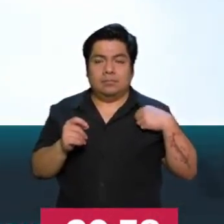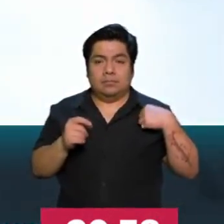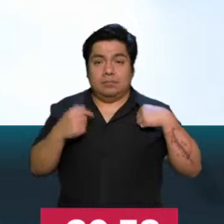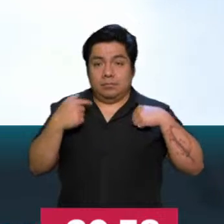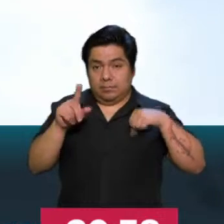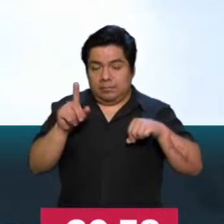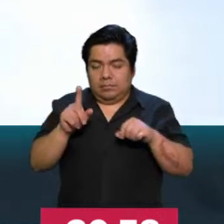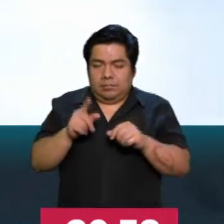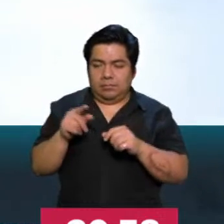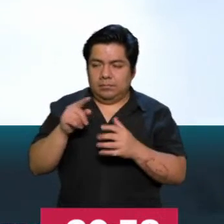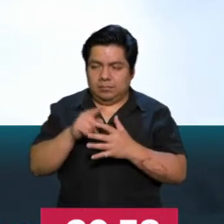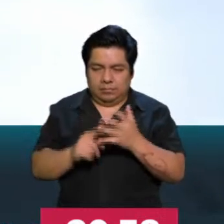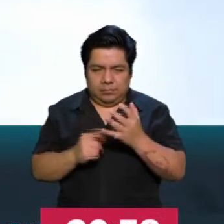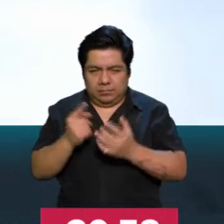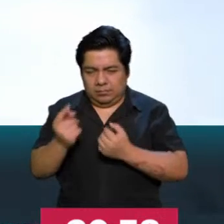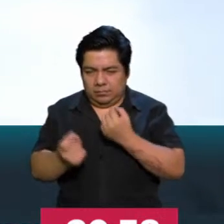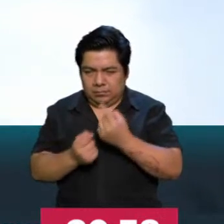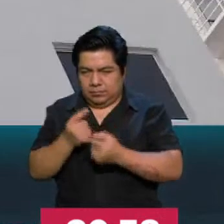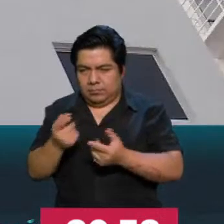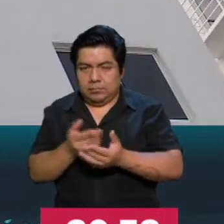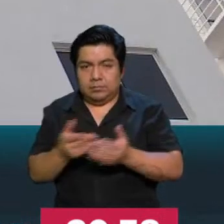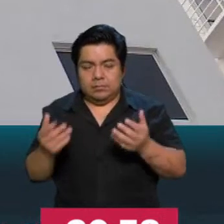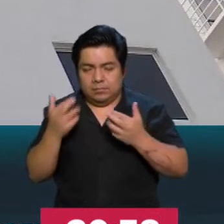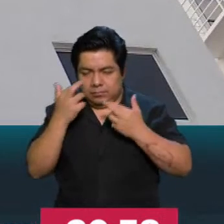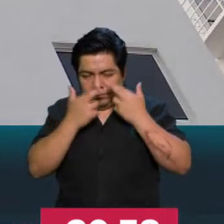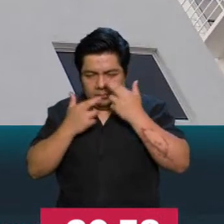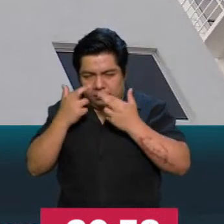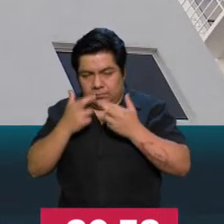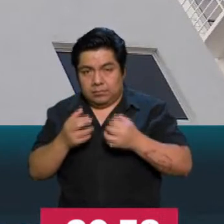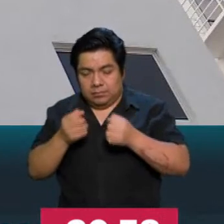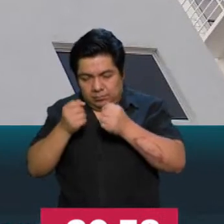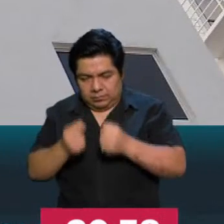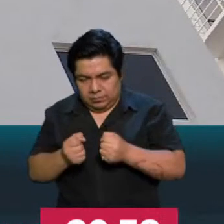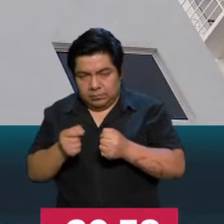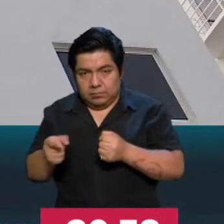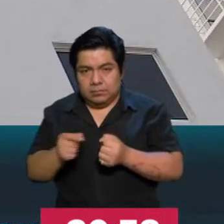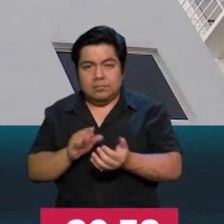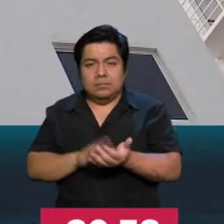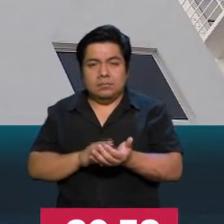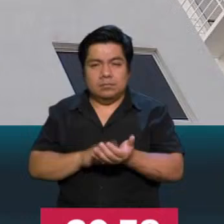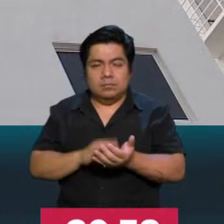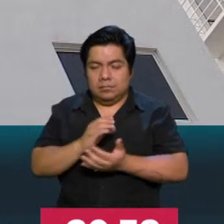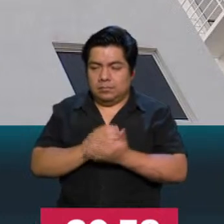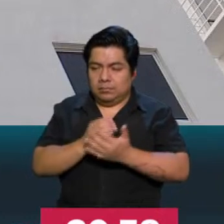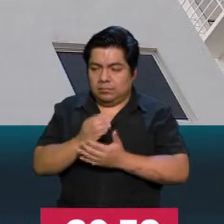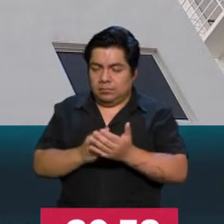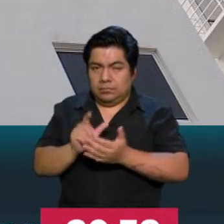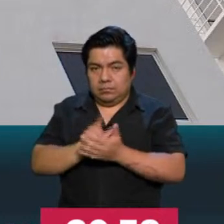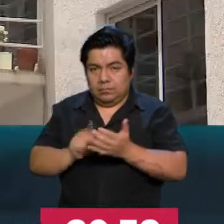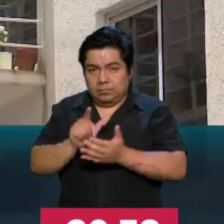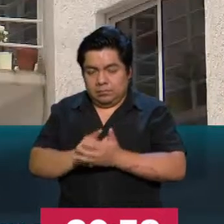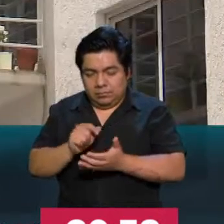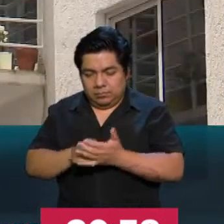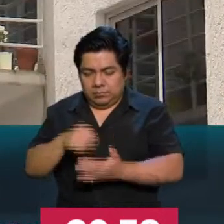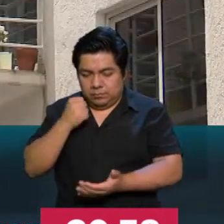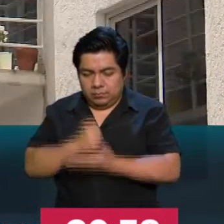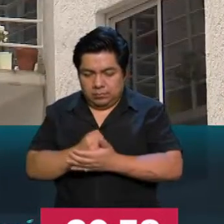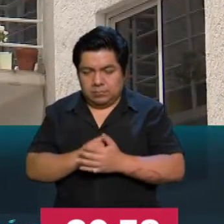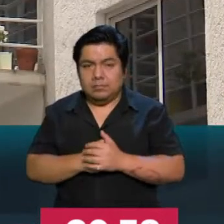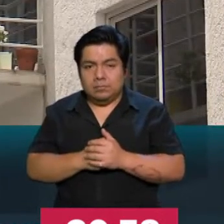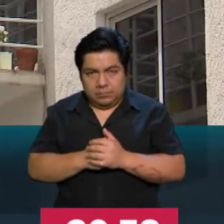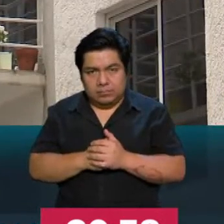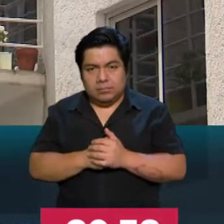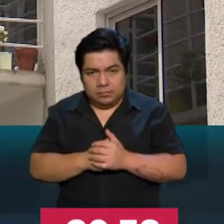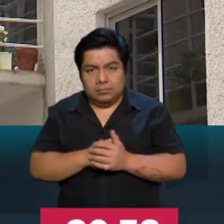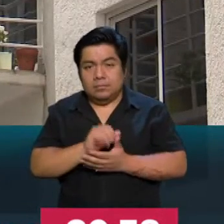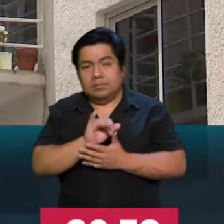añaden medidas que buscarán asegurar el cumplimiento de lo que la ley indica.